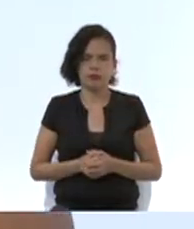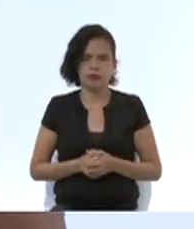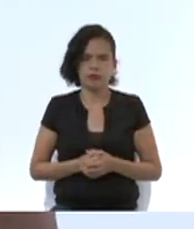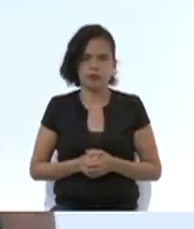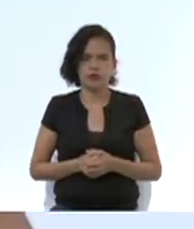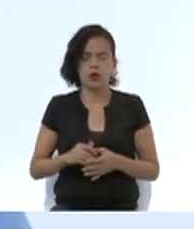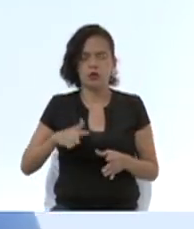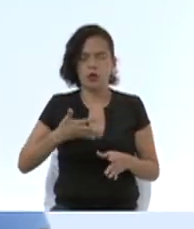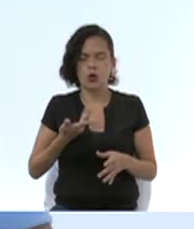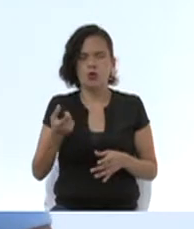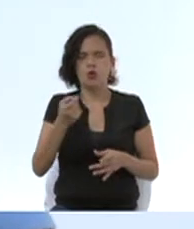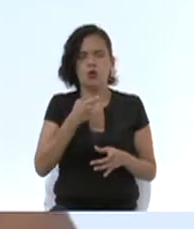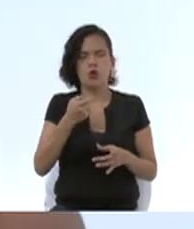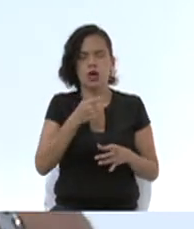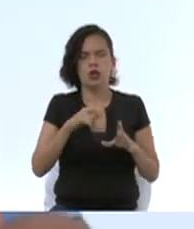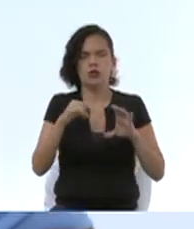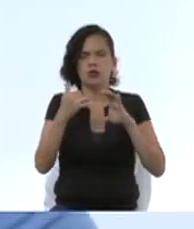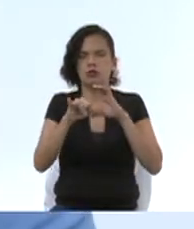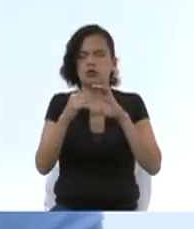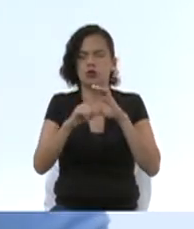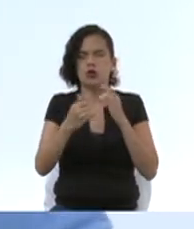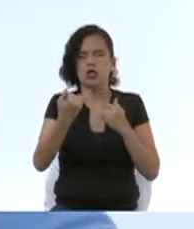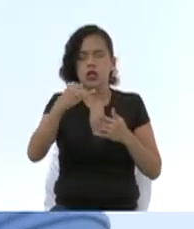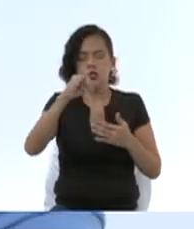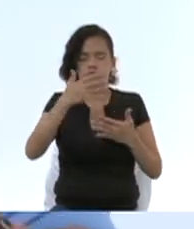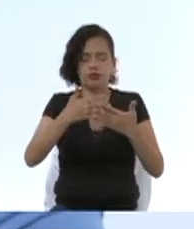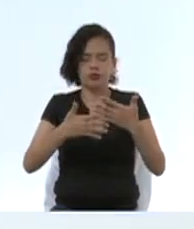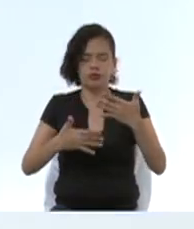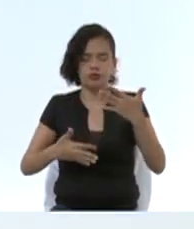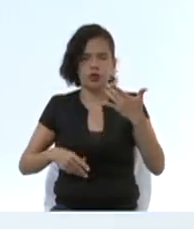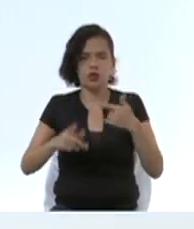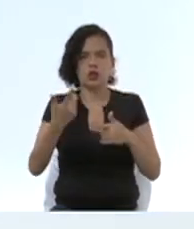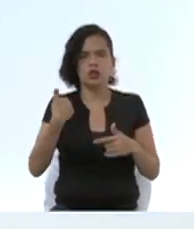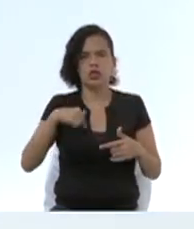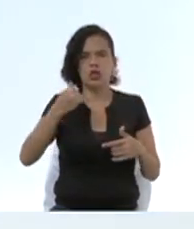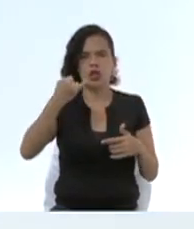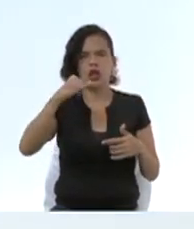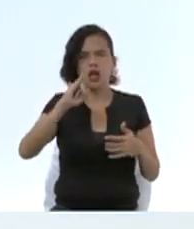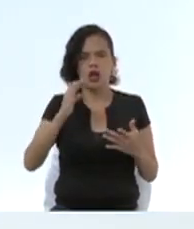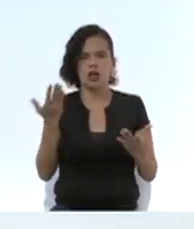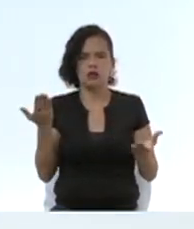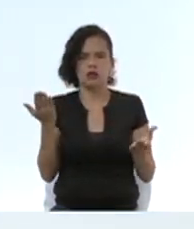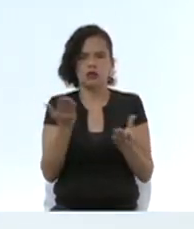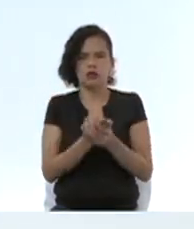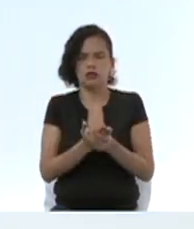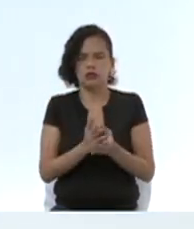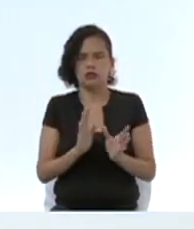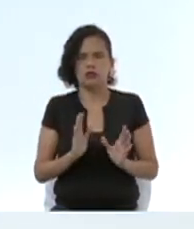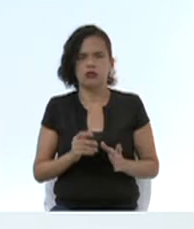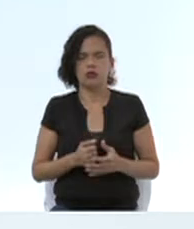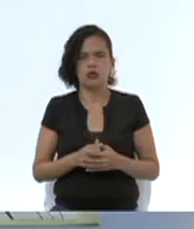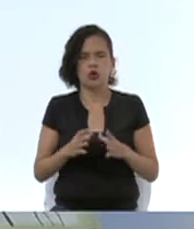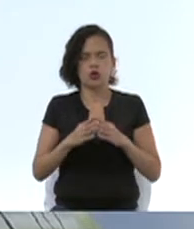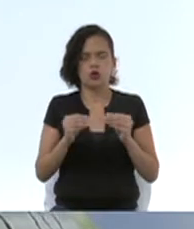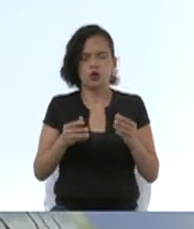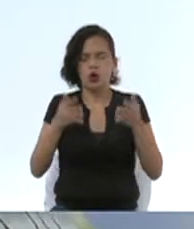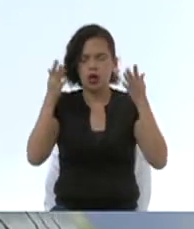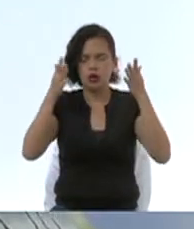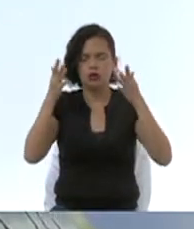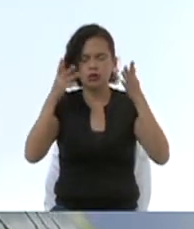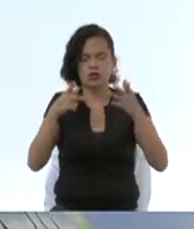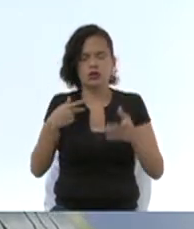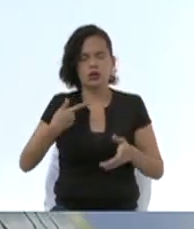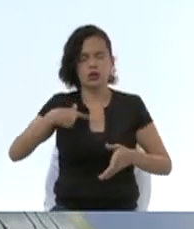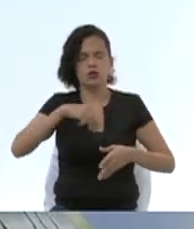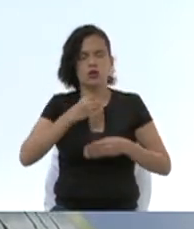venezolana, pueden buscarlo en el canal y ahí se cargan los programas, y bueno, ellos tienen ahí como una enciclopedia en línea. Exacto. Con todas las orientaciones que nosotros